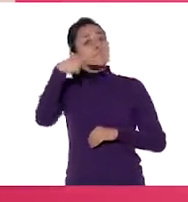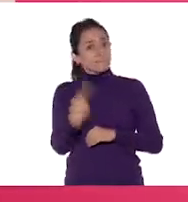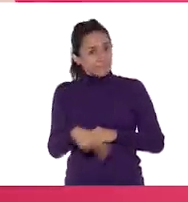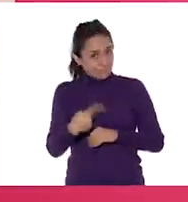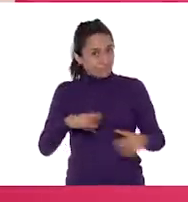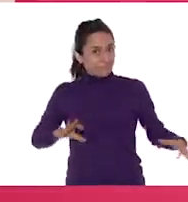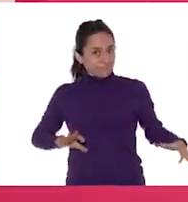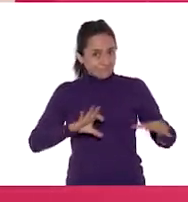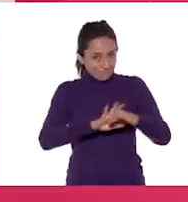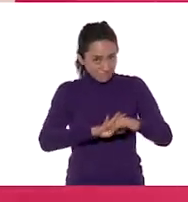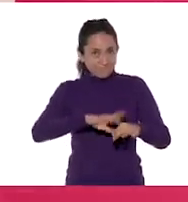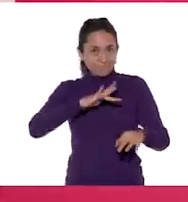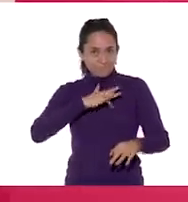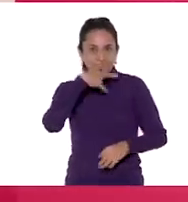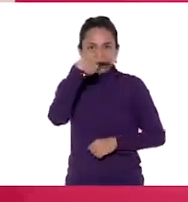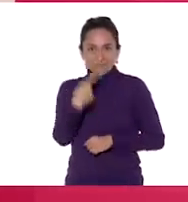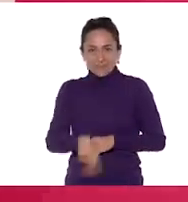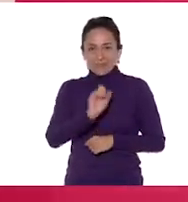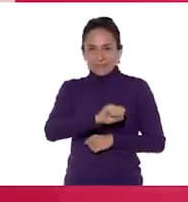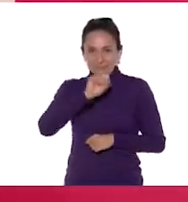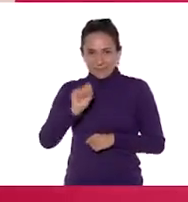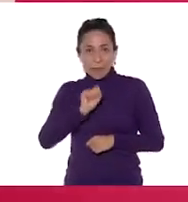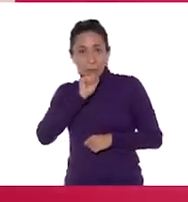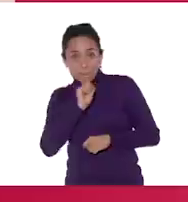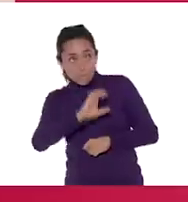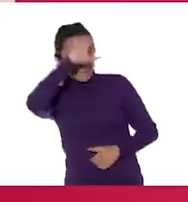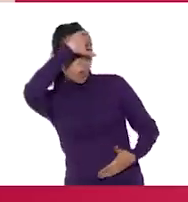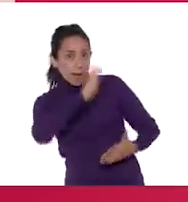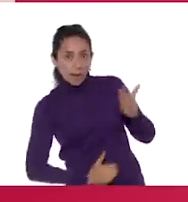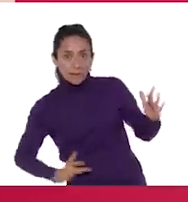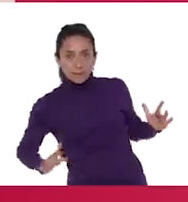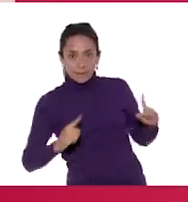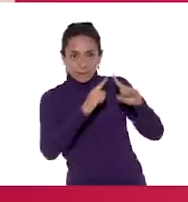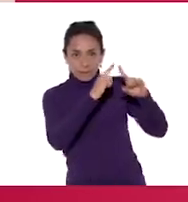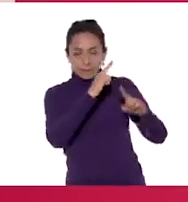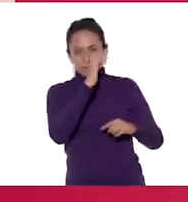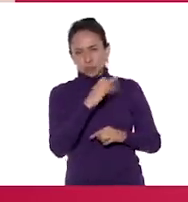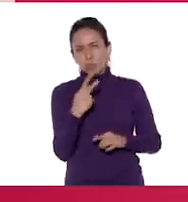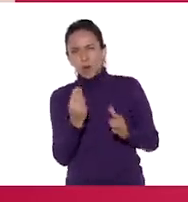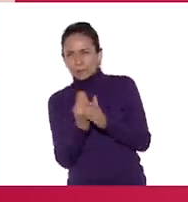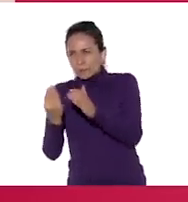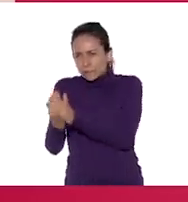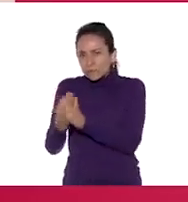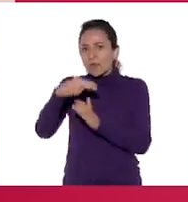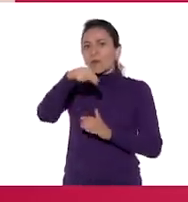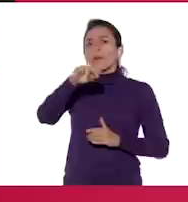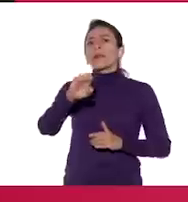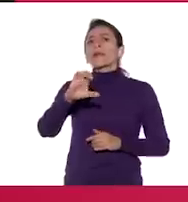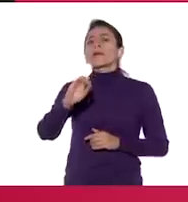Saltillo, que comparte con la catedral el estilo neoclásico.